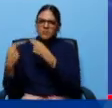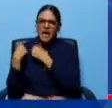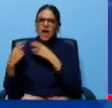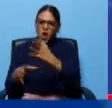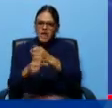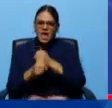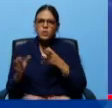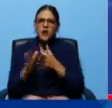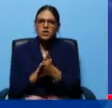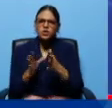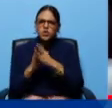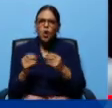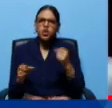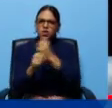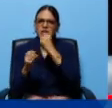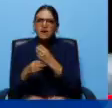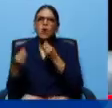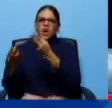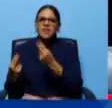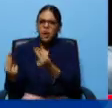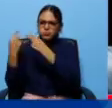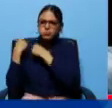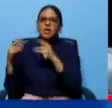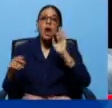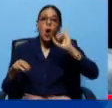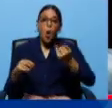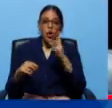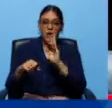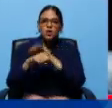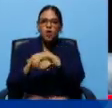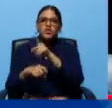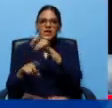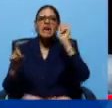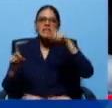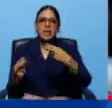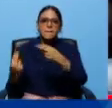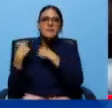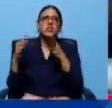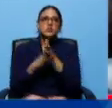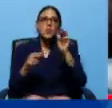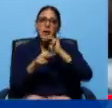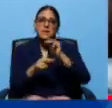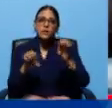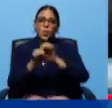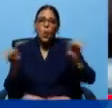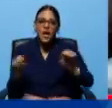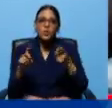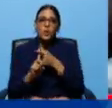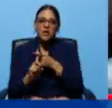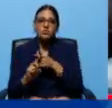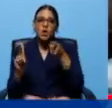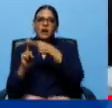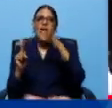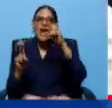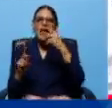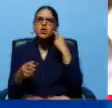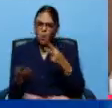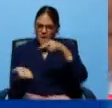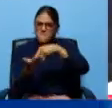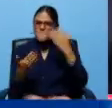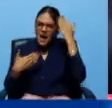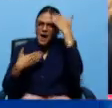asumido las funciones, dado el nombramiento de Héctor Rodríguez Castro como ministro. Compañero Elio Serrano, párate para que te